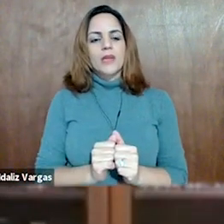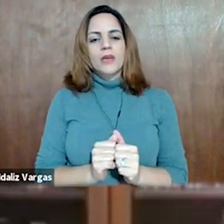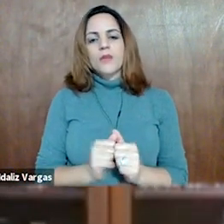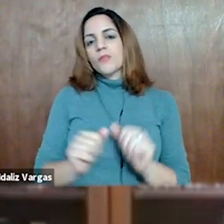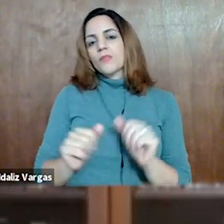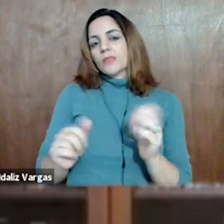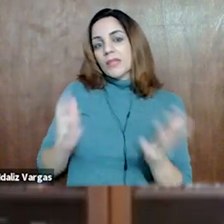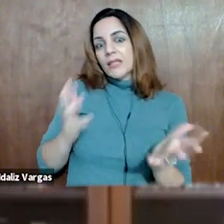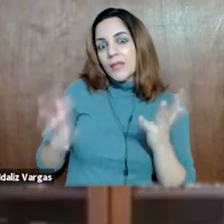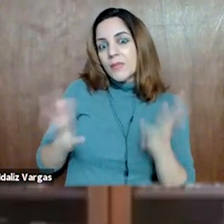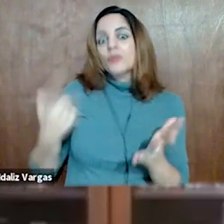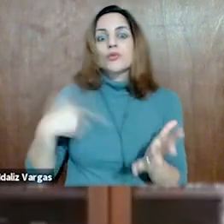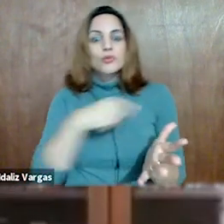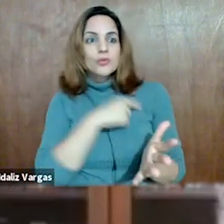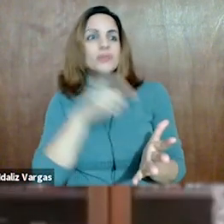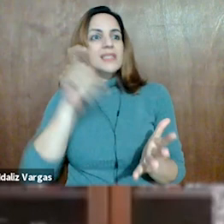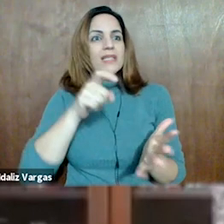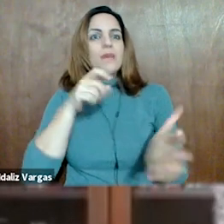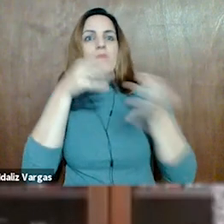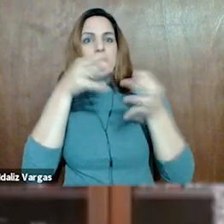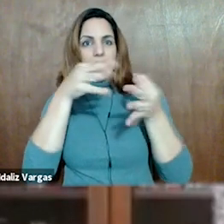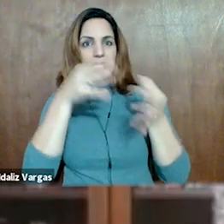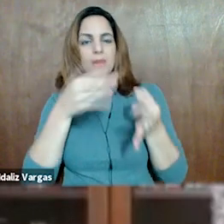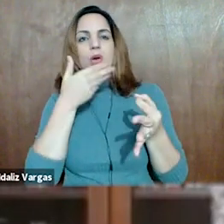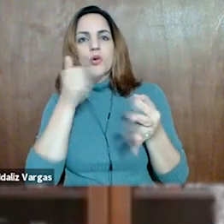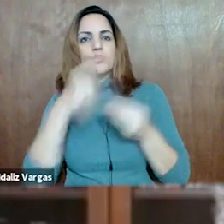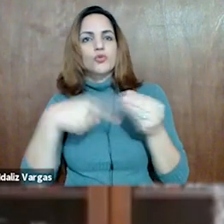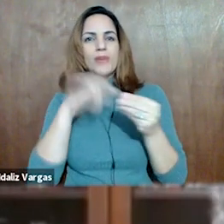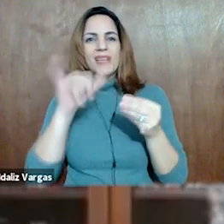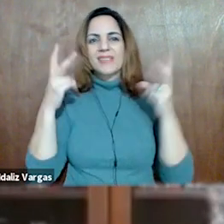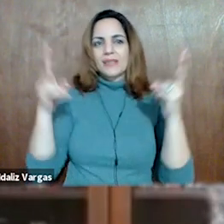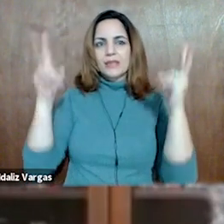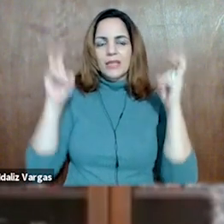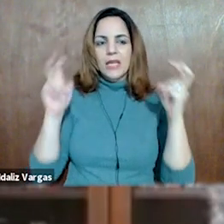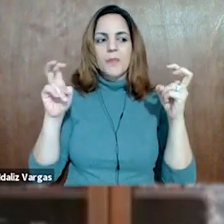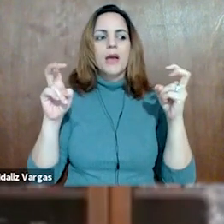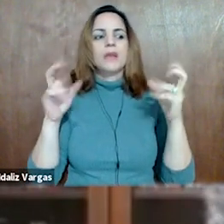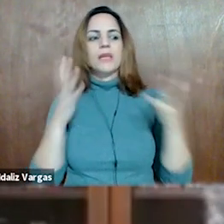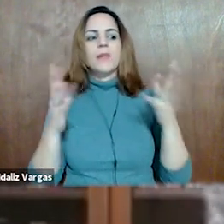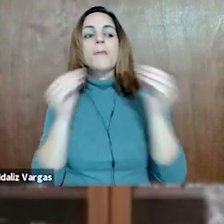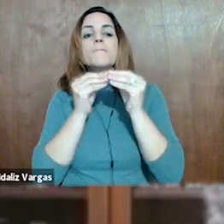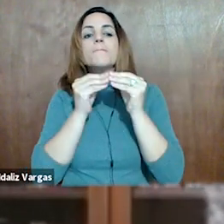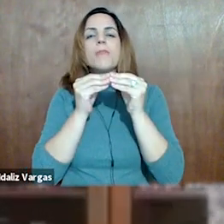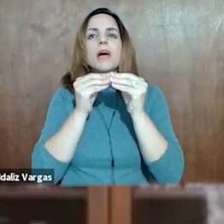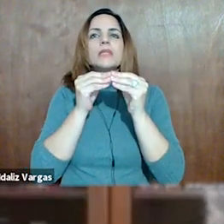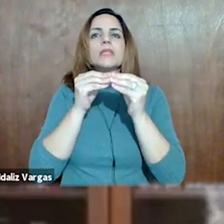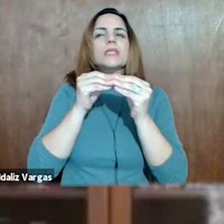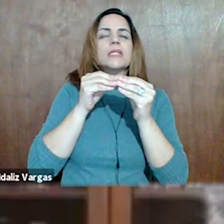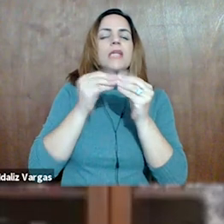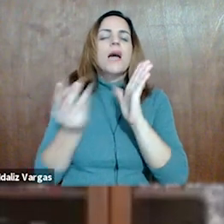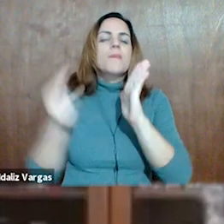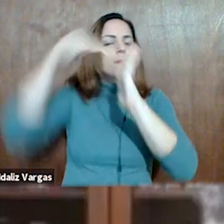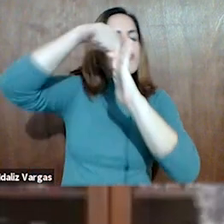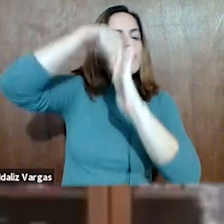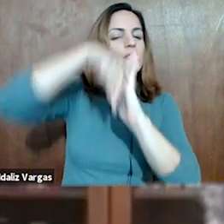una actividad grande sobre el tema de la descolonización en el marco más amplio que yo estoy diciendo y que cuente y se garantice la